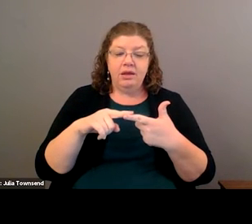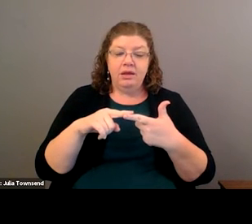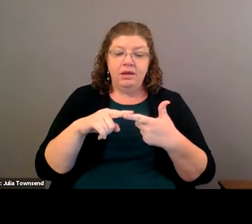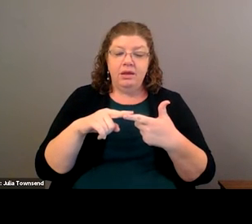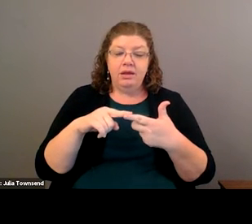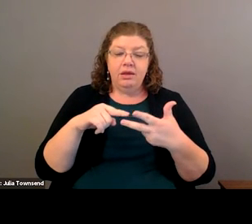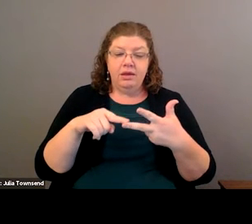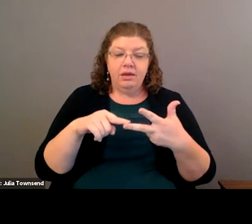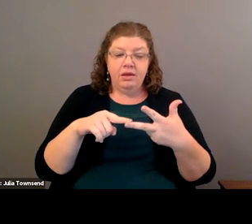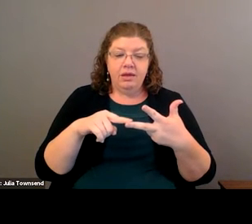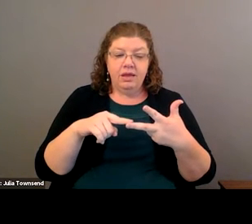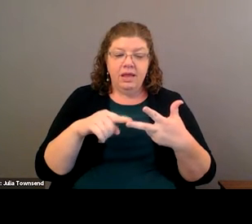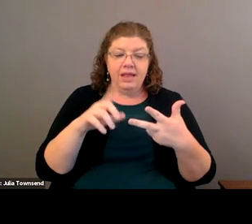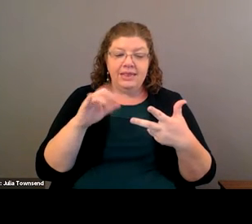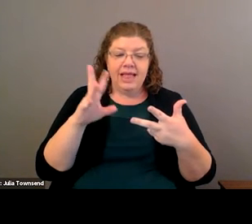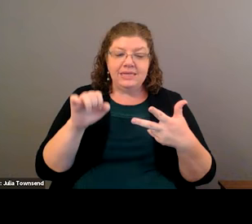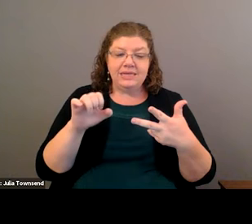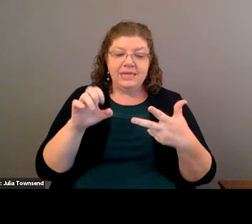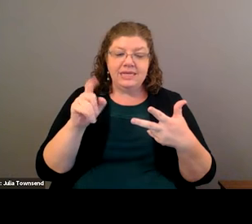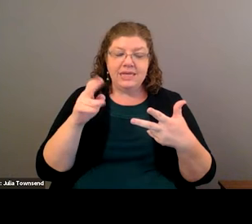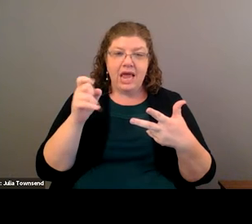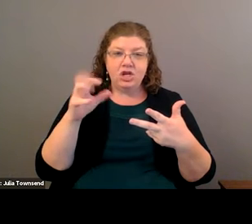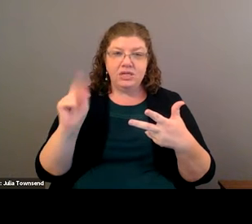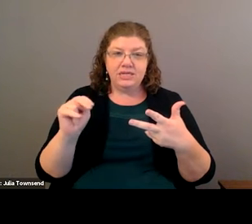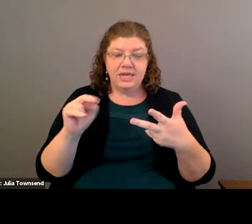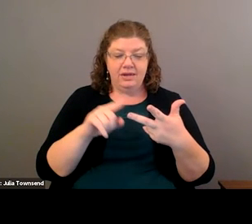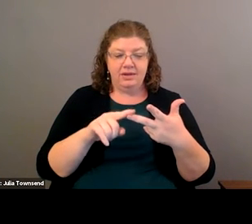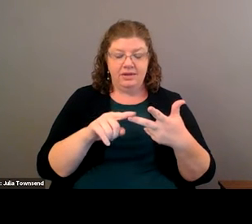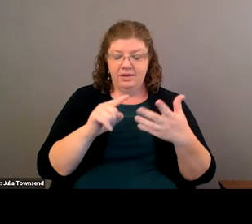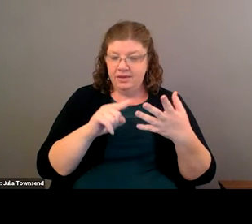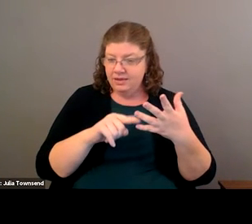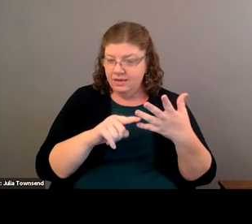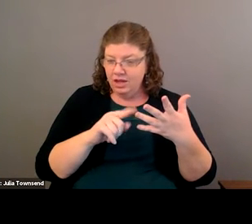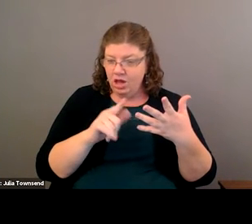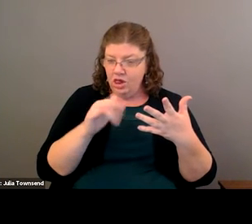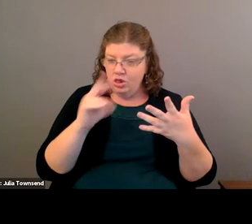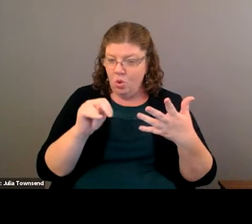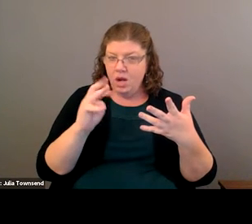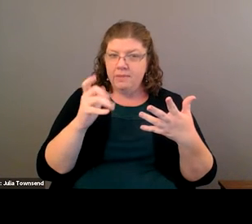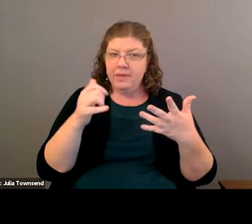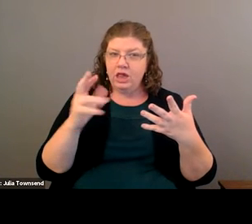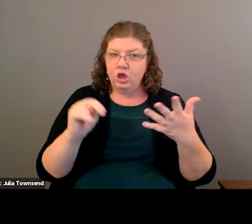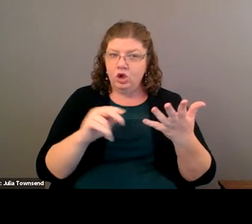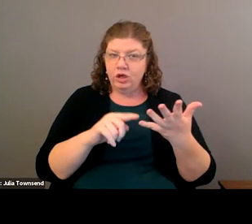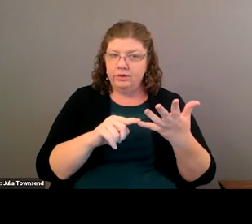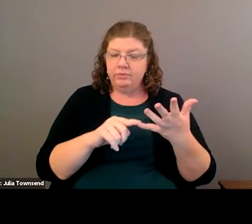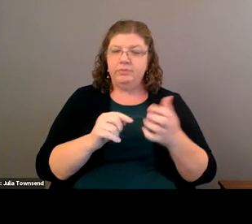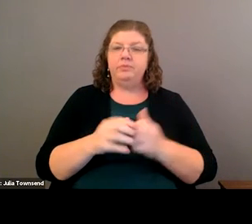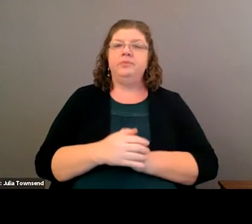Zarate, Leslie Sanderson, Elrod McLern.